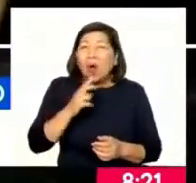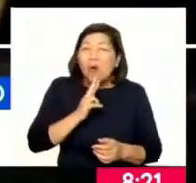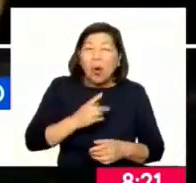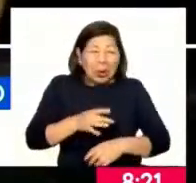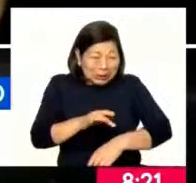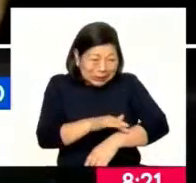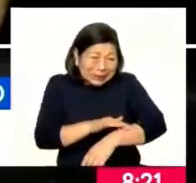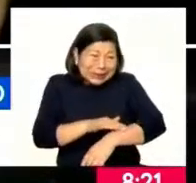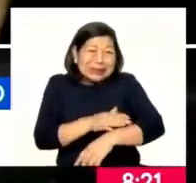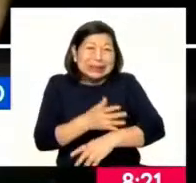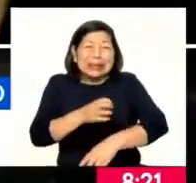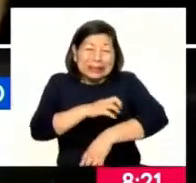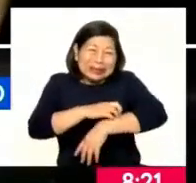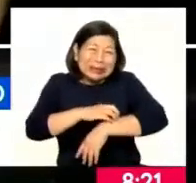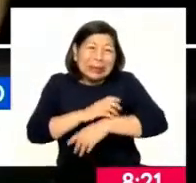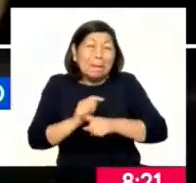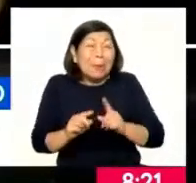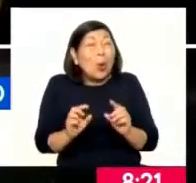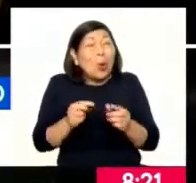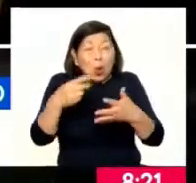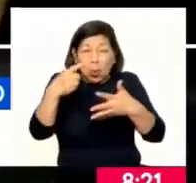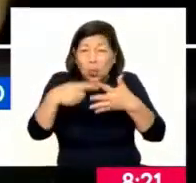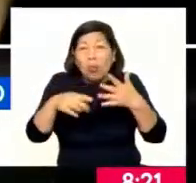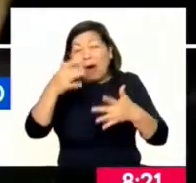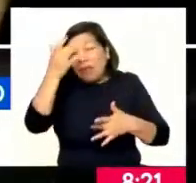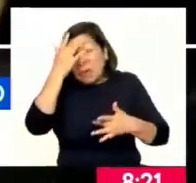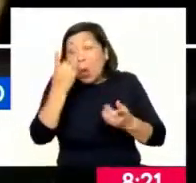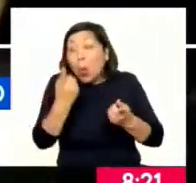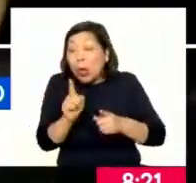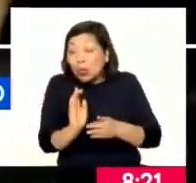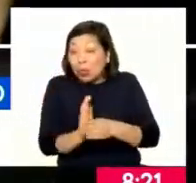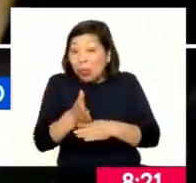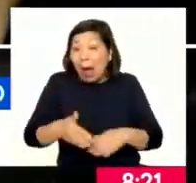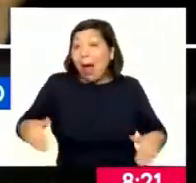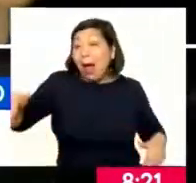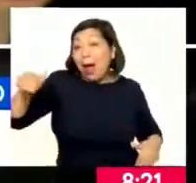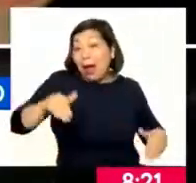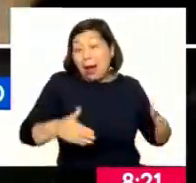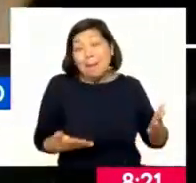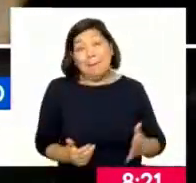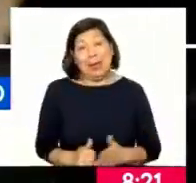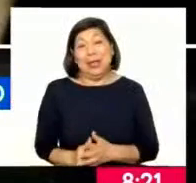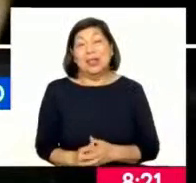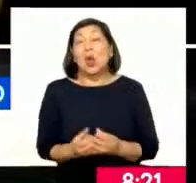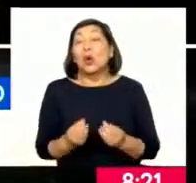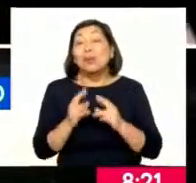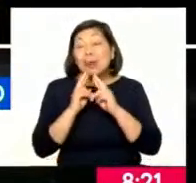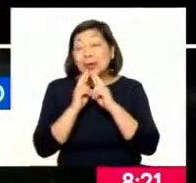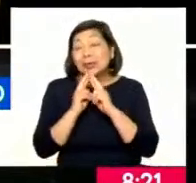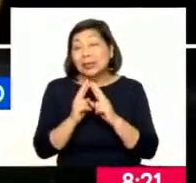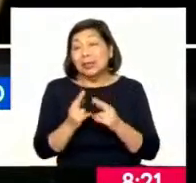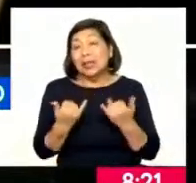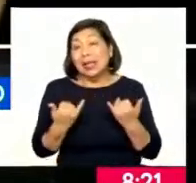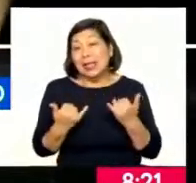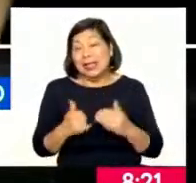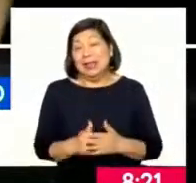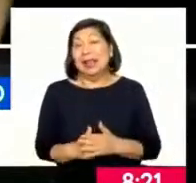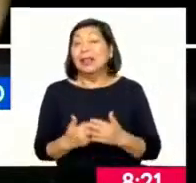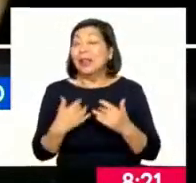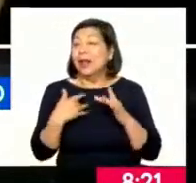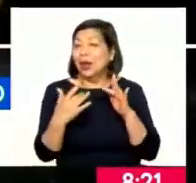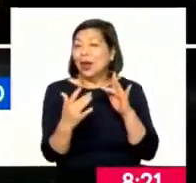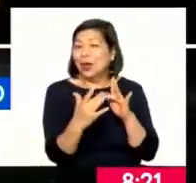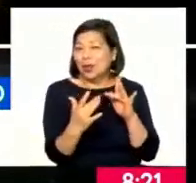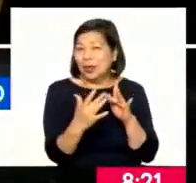piel, ¿no? Y un conjunto de consecuencias como resultado de tener un